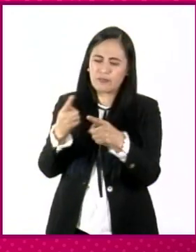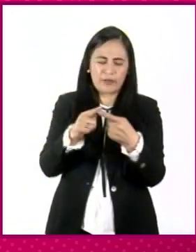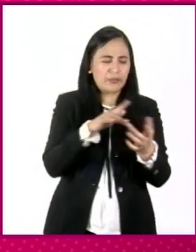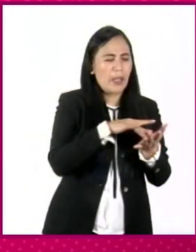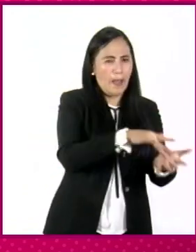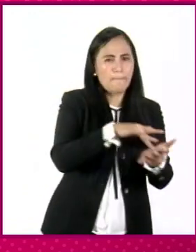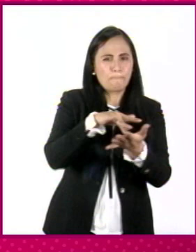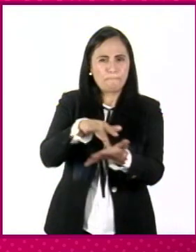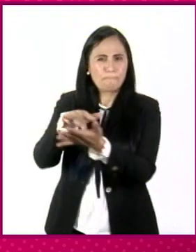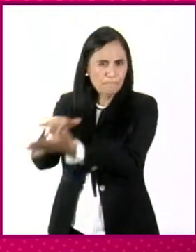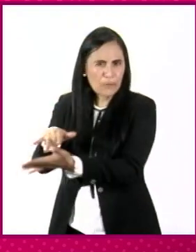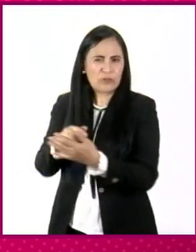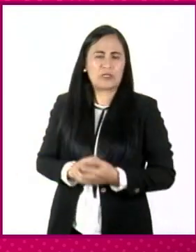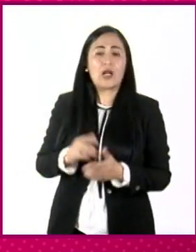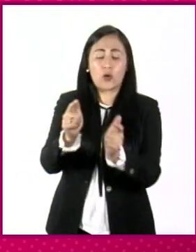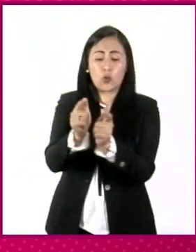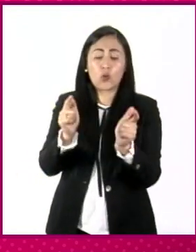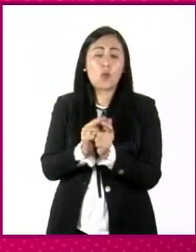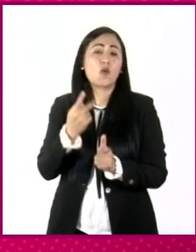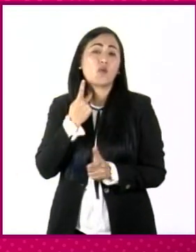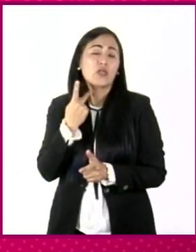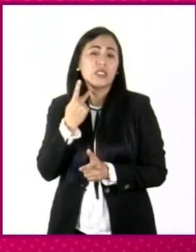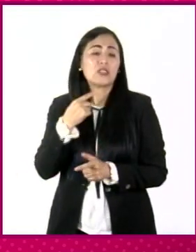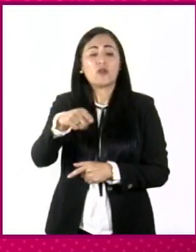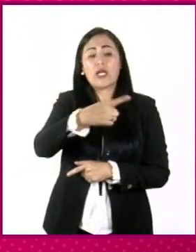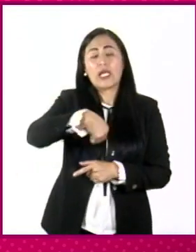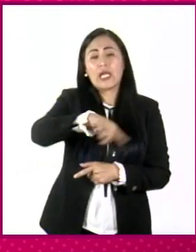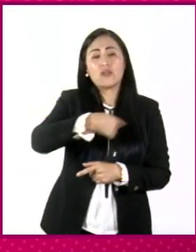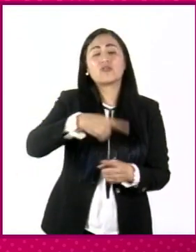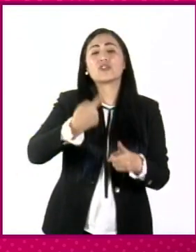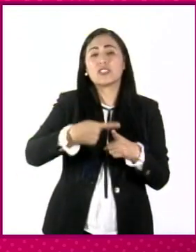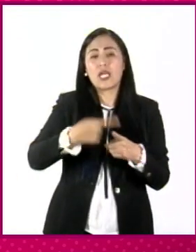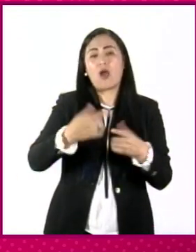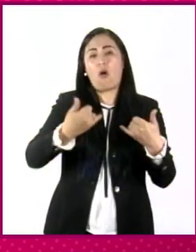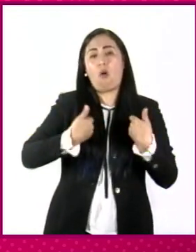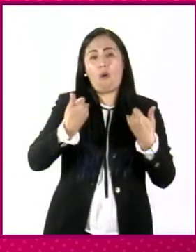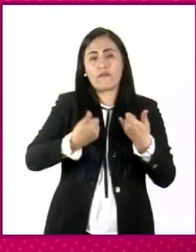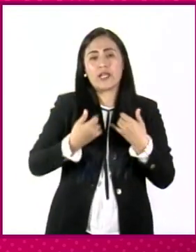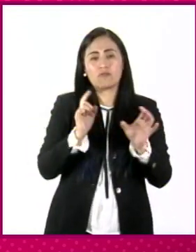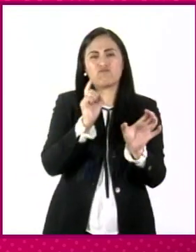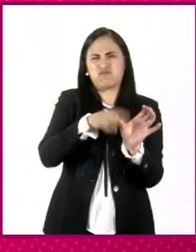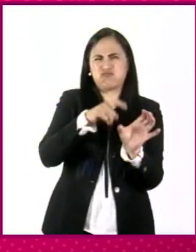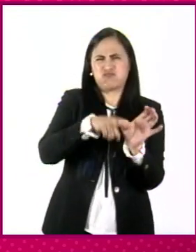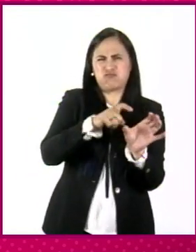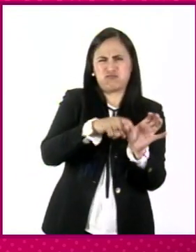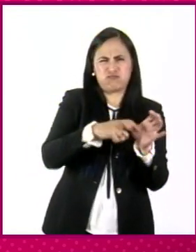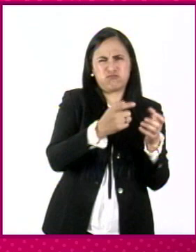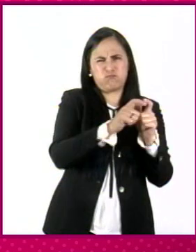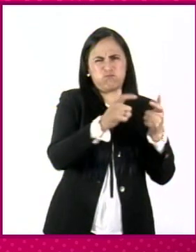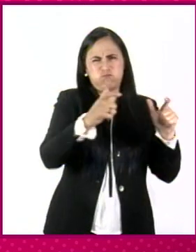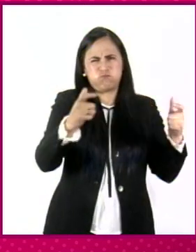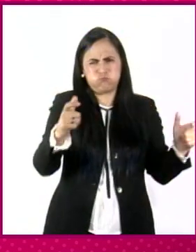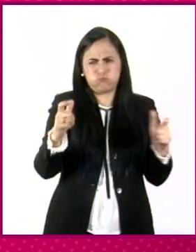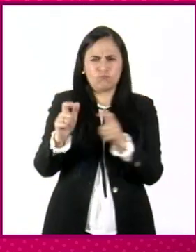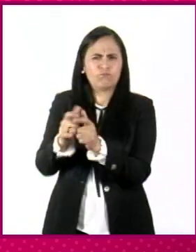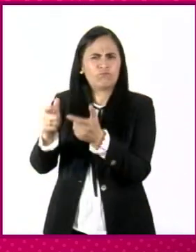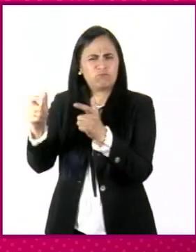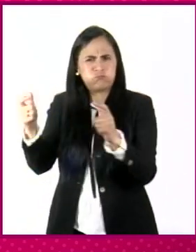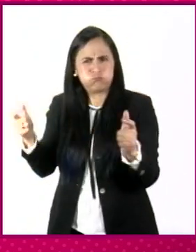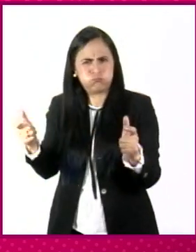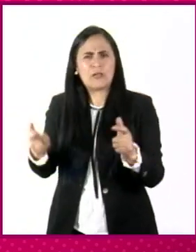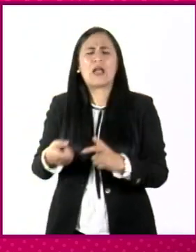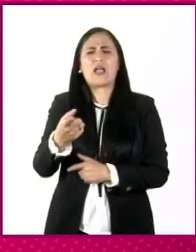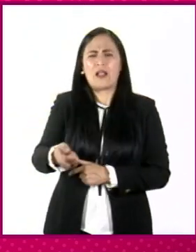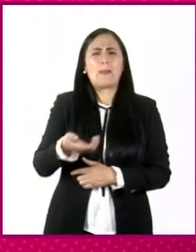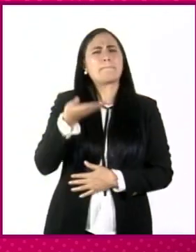hecho, los partidos políticos se conformaron justamente por jóvenes, quienes formaron parte de sus filas y de alguna forma llevaron a la demanda